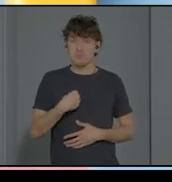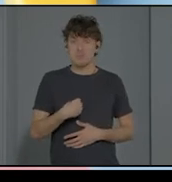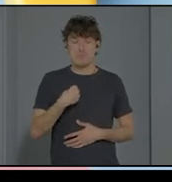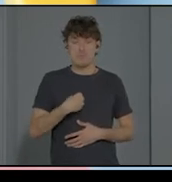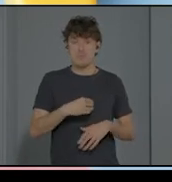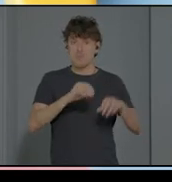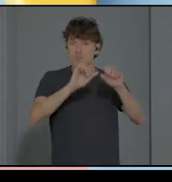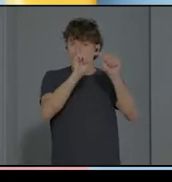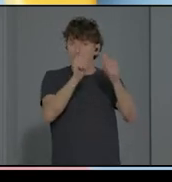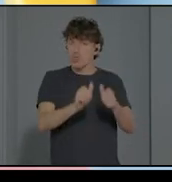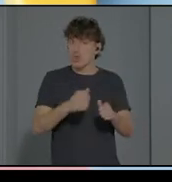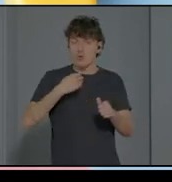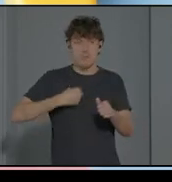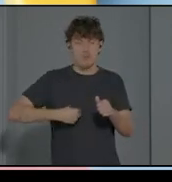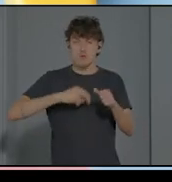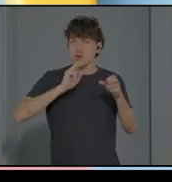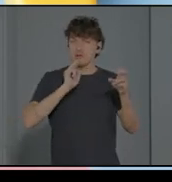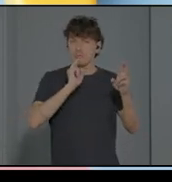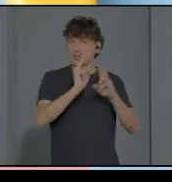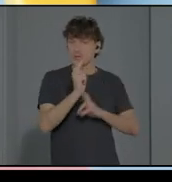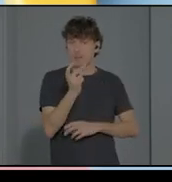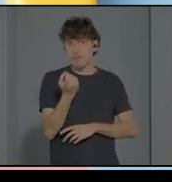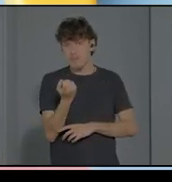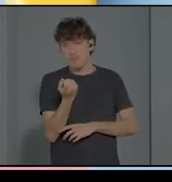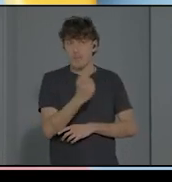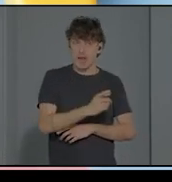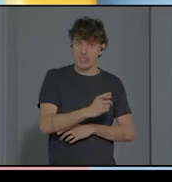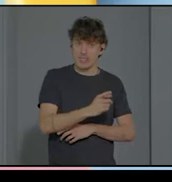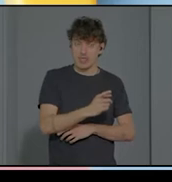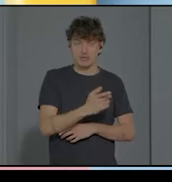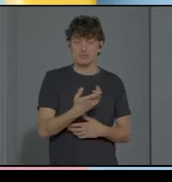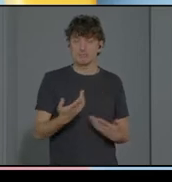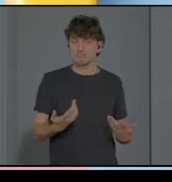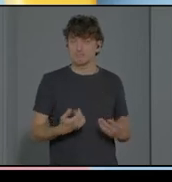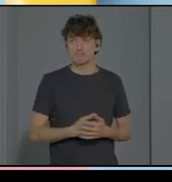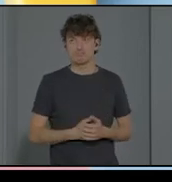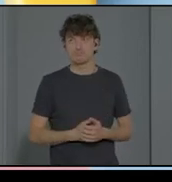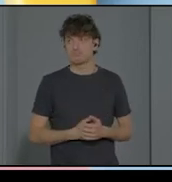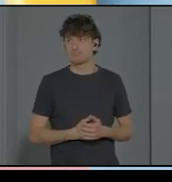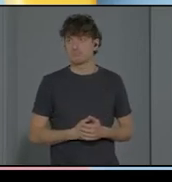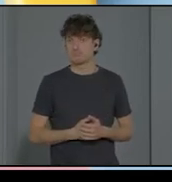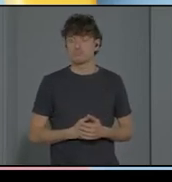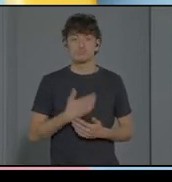todos, y lo que pasa es que cuando la madre se levanta y empieza a andar,